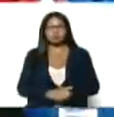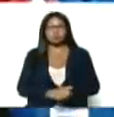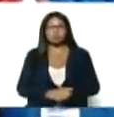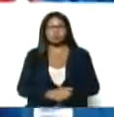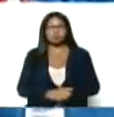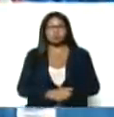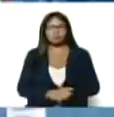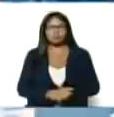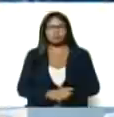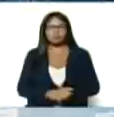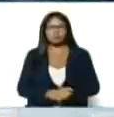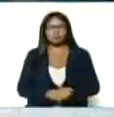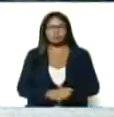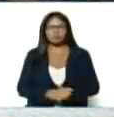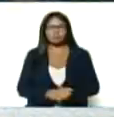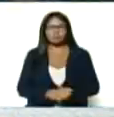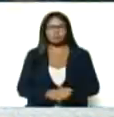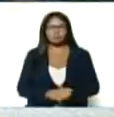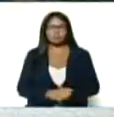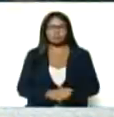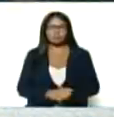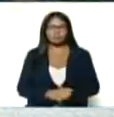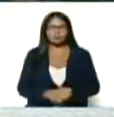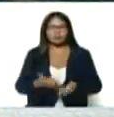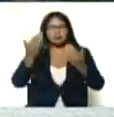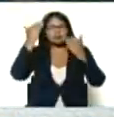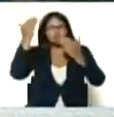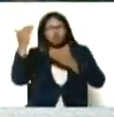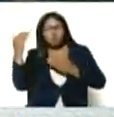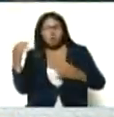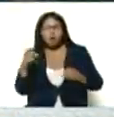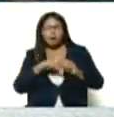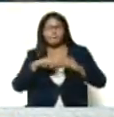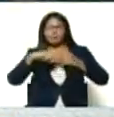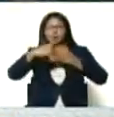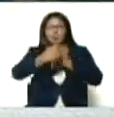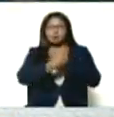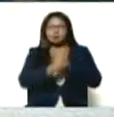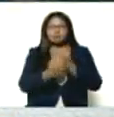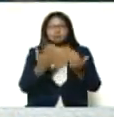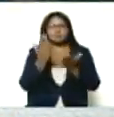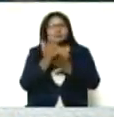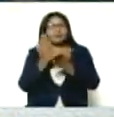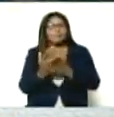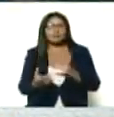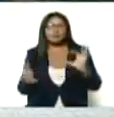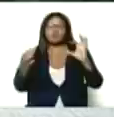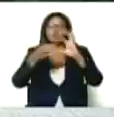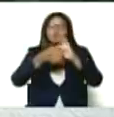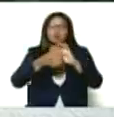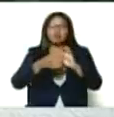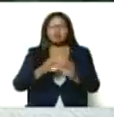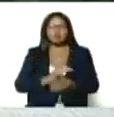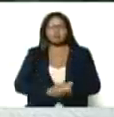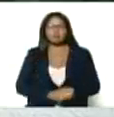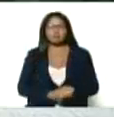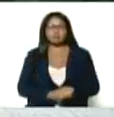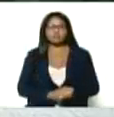Mi saludo también al gran polo patriótico unido, como siempre, el gran polo patriótico Simón